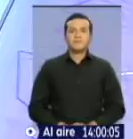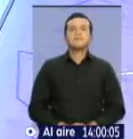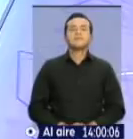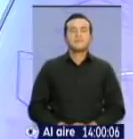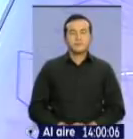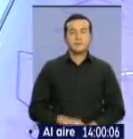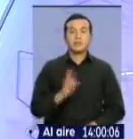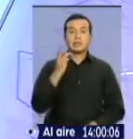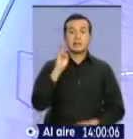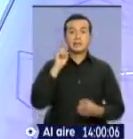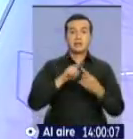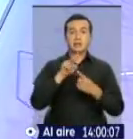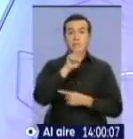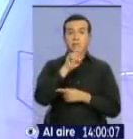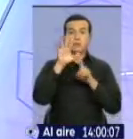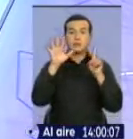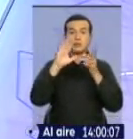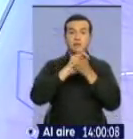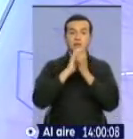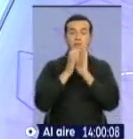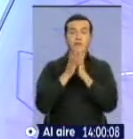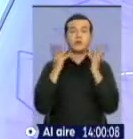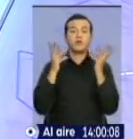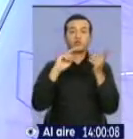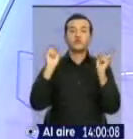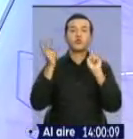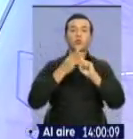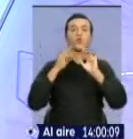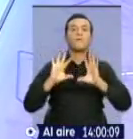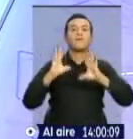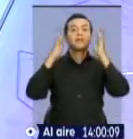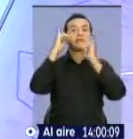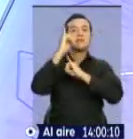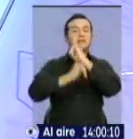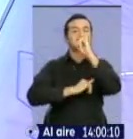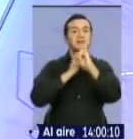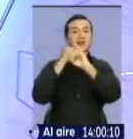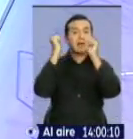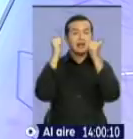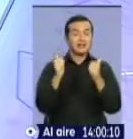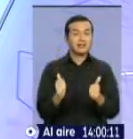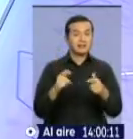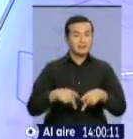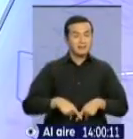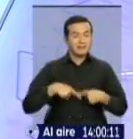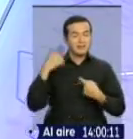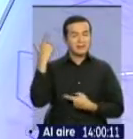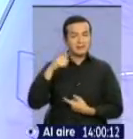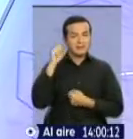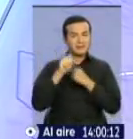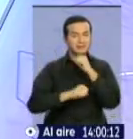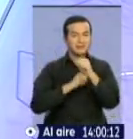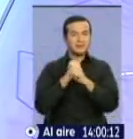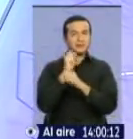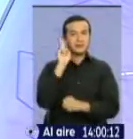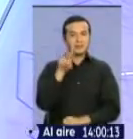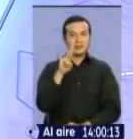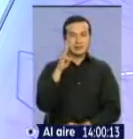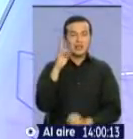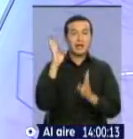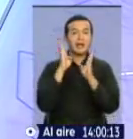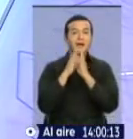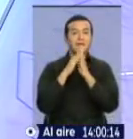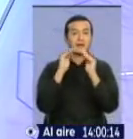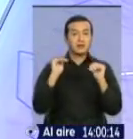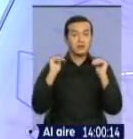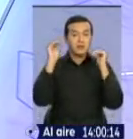Del 16 al 26 de noviembre se va a desarrollar el segundo Festival Internacional de Artes Vivas Loja 2017, un evento que se